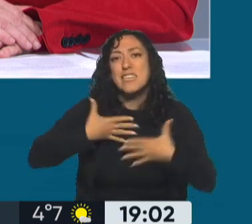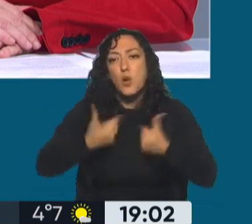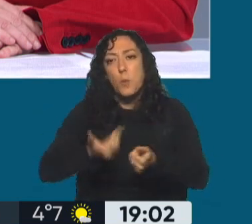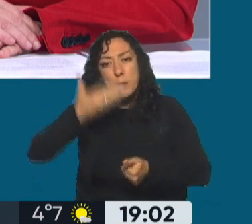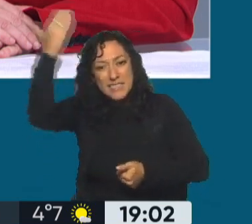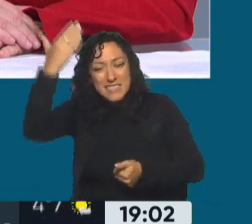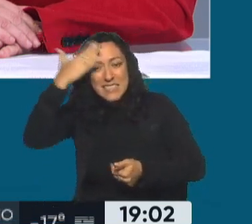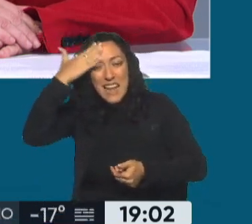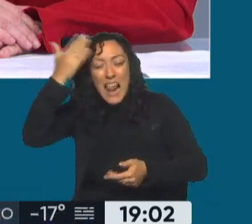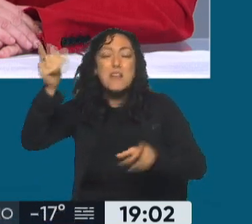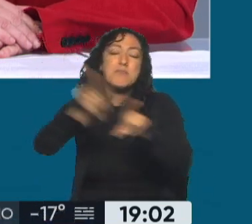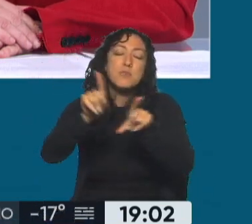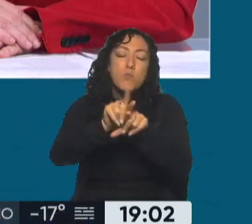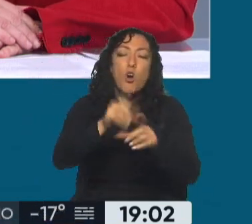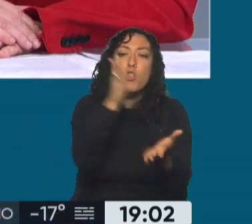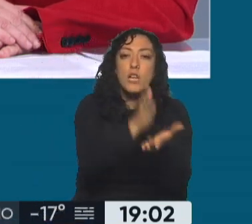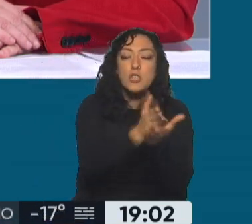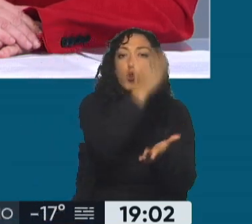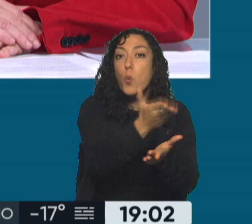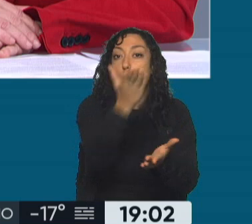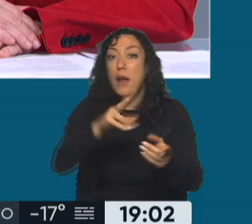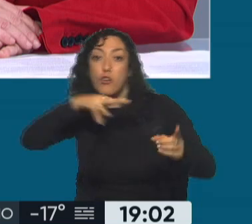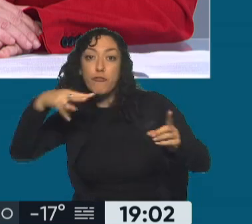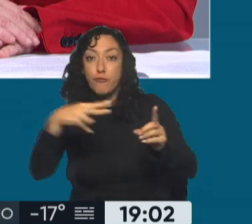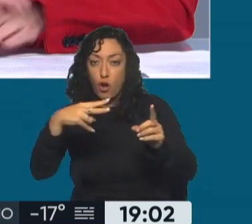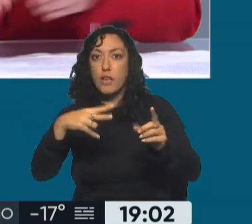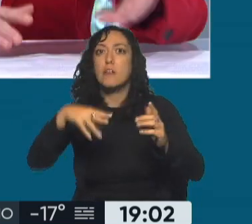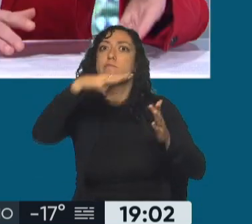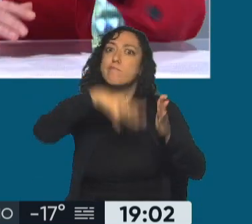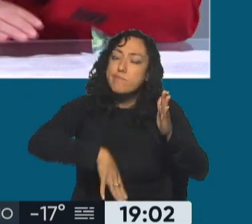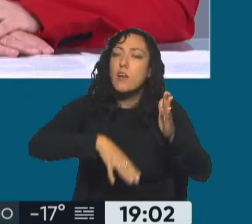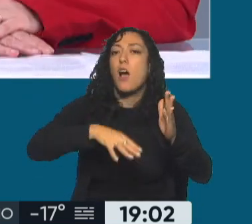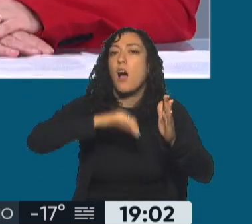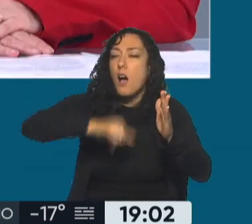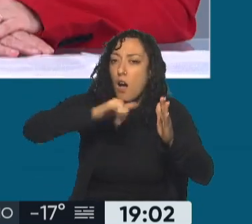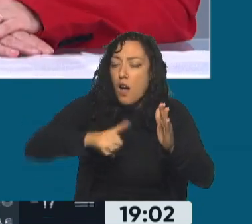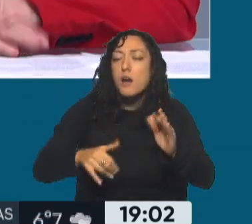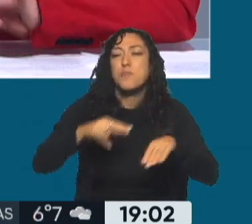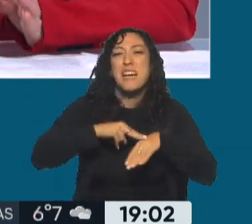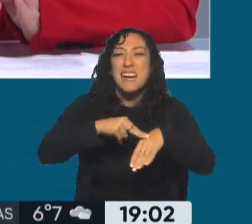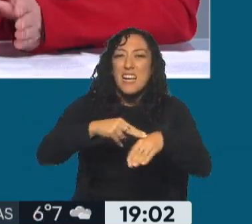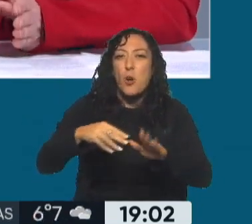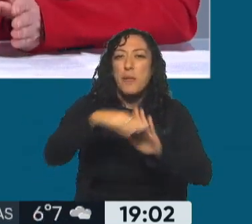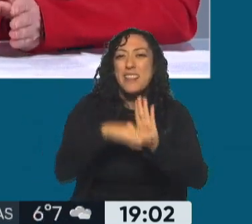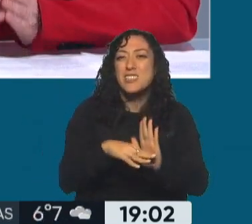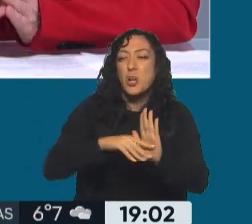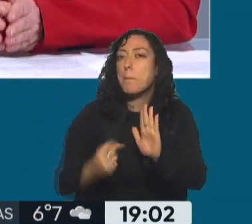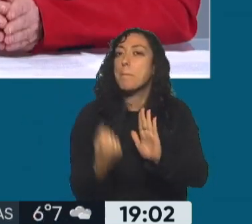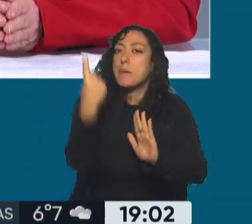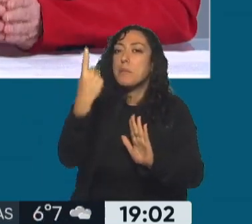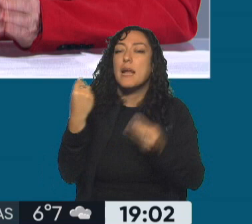de derechos humanos. Y ahí, ni bien comenzamos a leer, en la primera recomendación